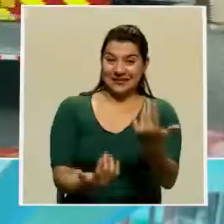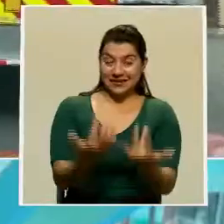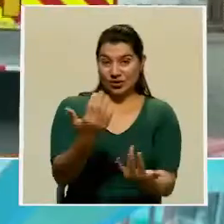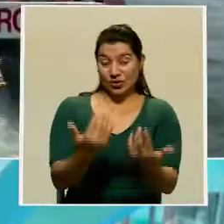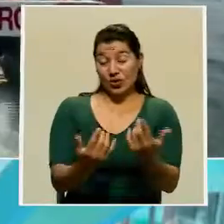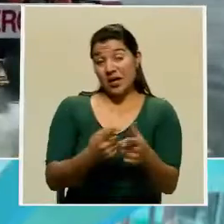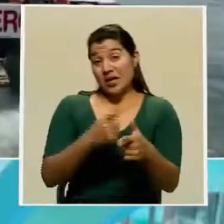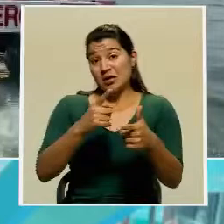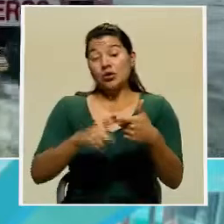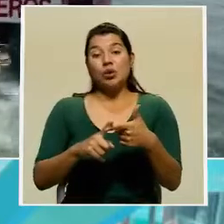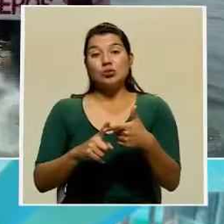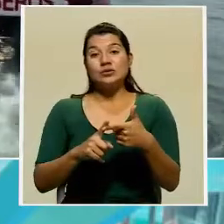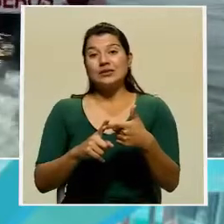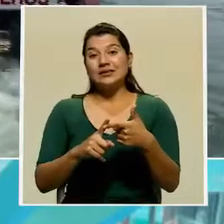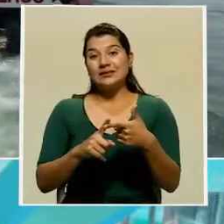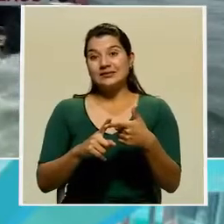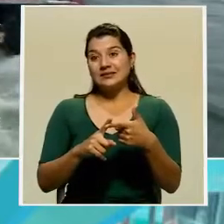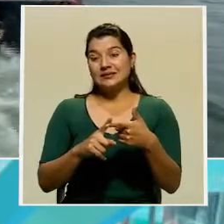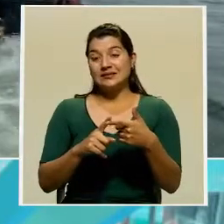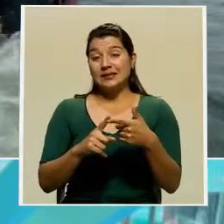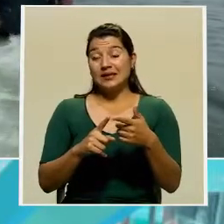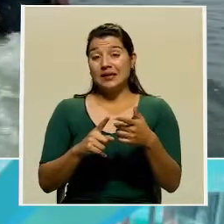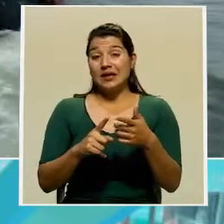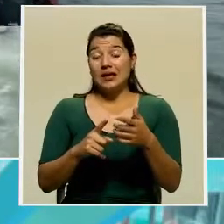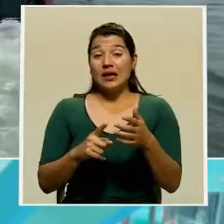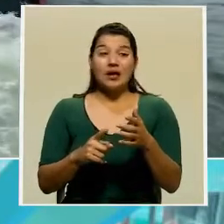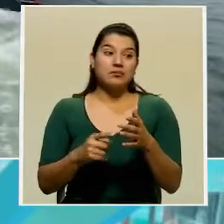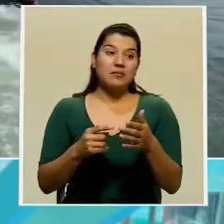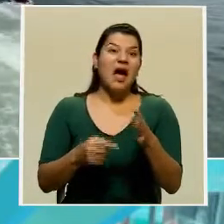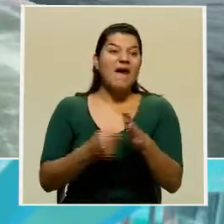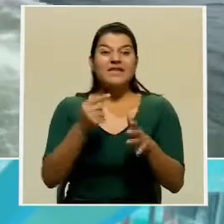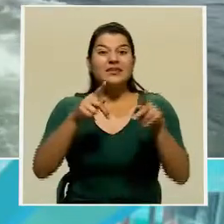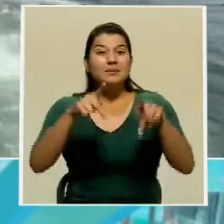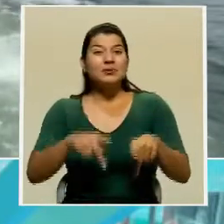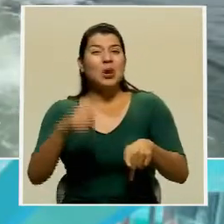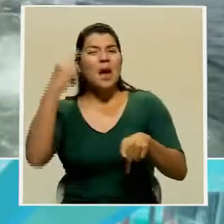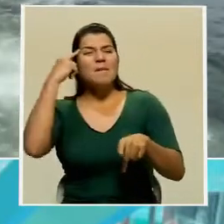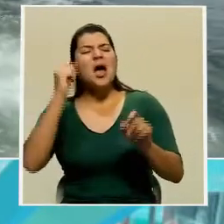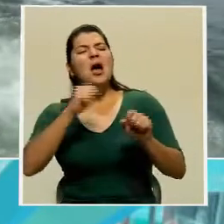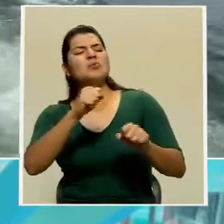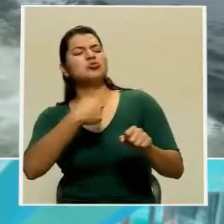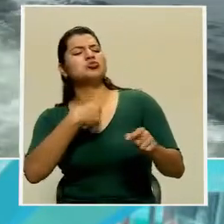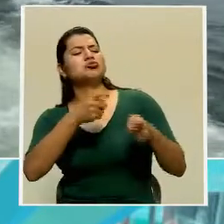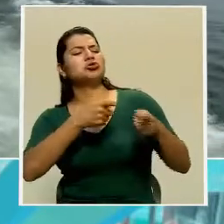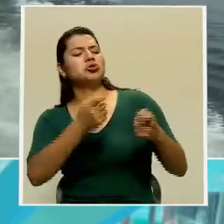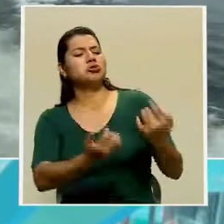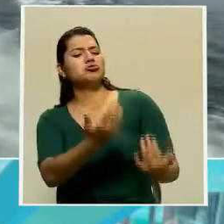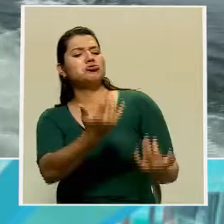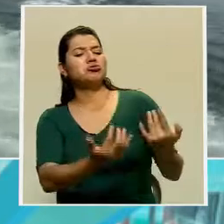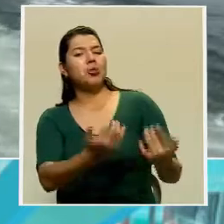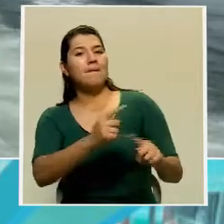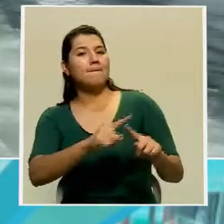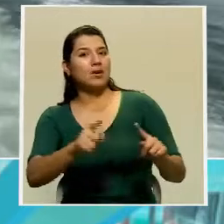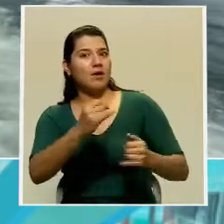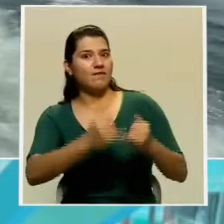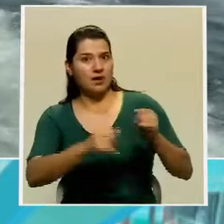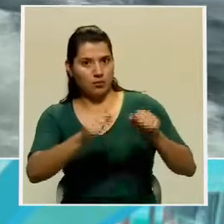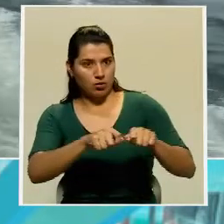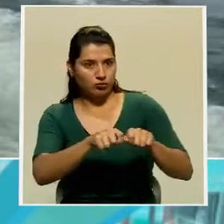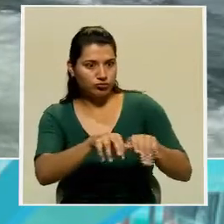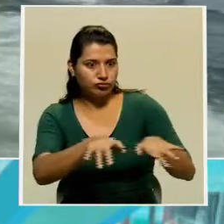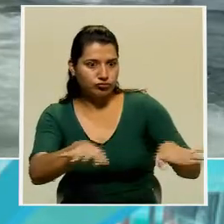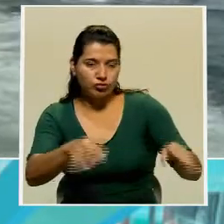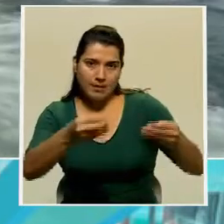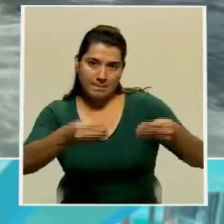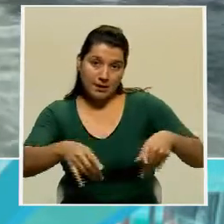su momento se dicen que están controlados, pero que al final y al cabo se pueden perder y terminan causando fuertes incendios.